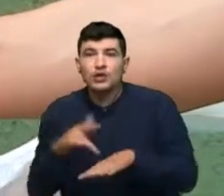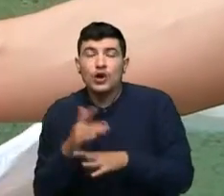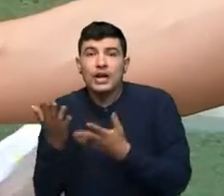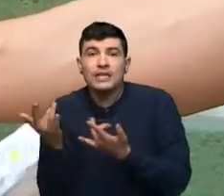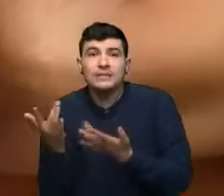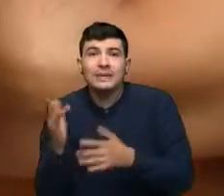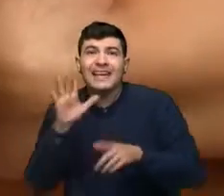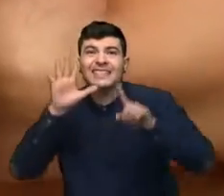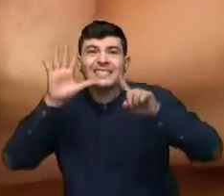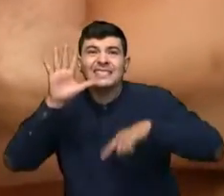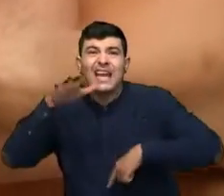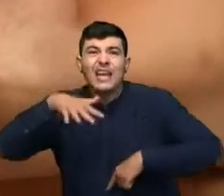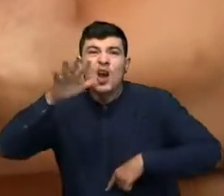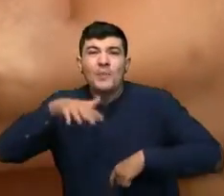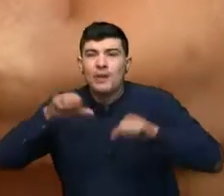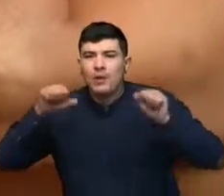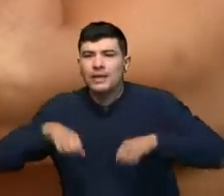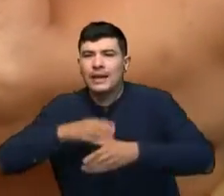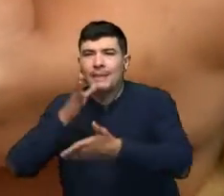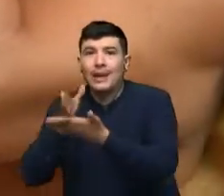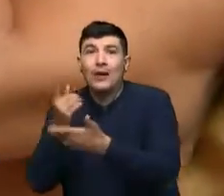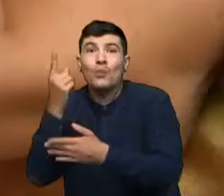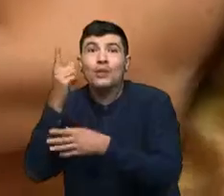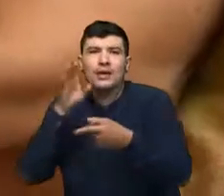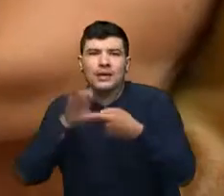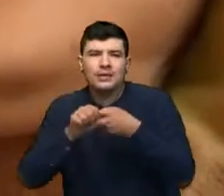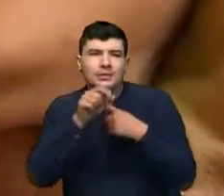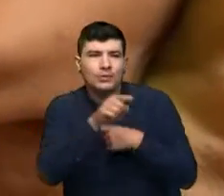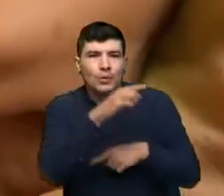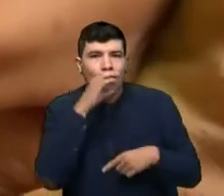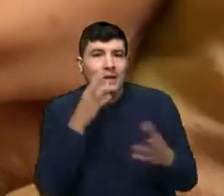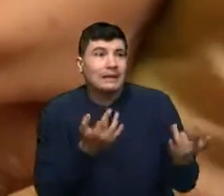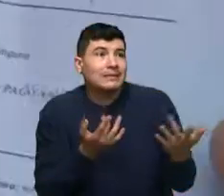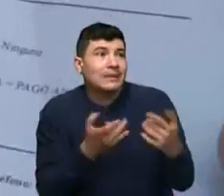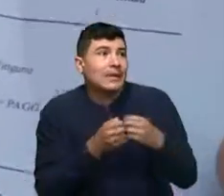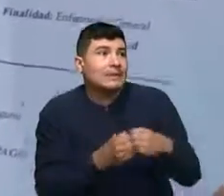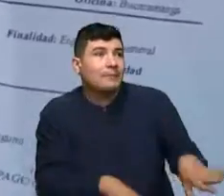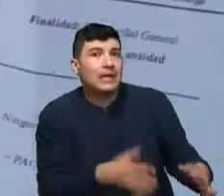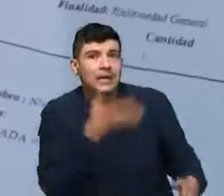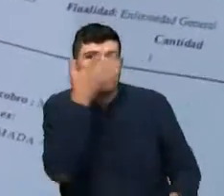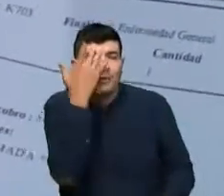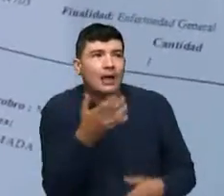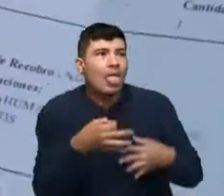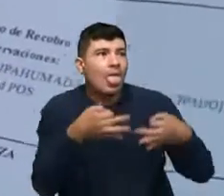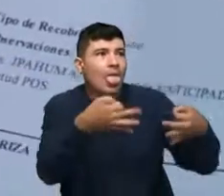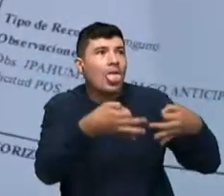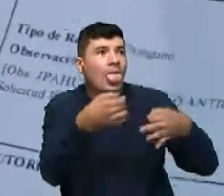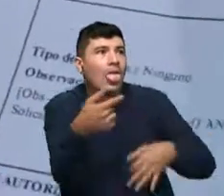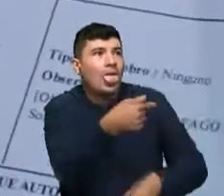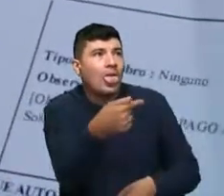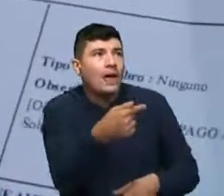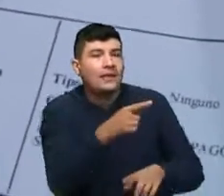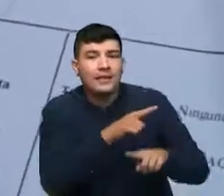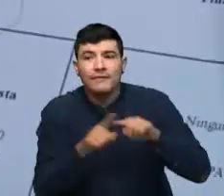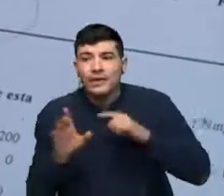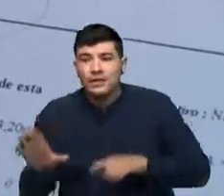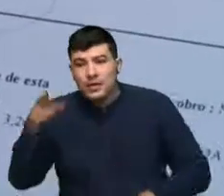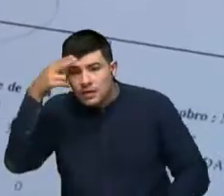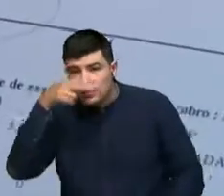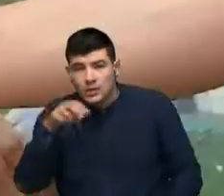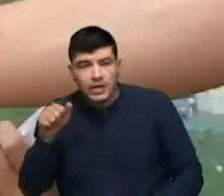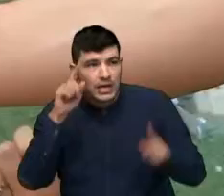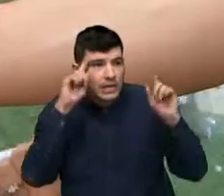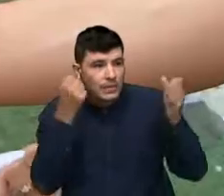que lo atendieran. Don Efraín pareciera perder la esperanza, pues las constantes negativas le dan a entender que a nadie, diferente a su hija, le preocupa